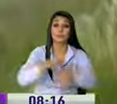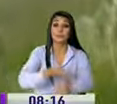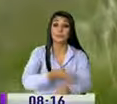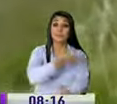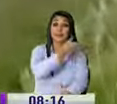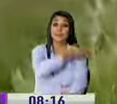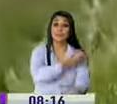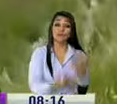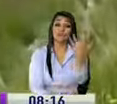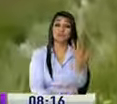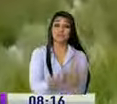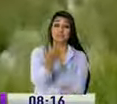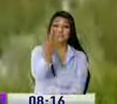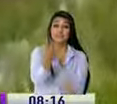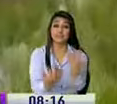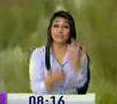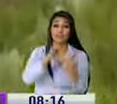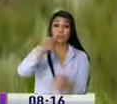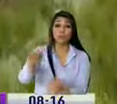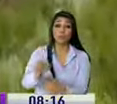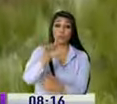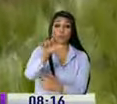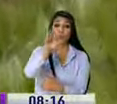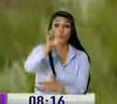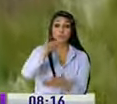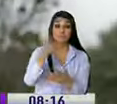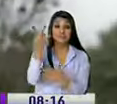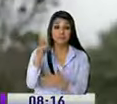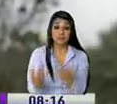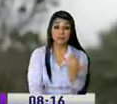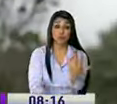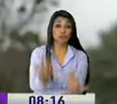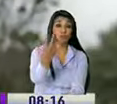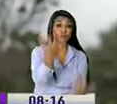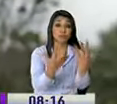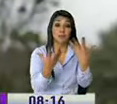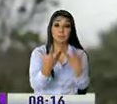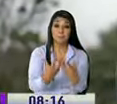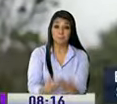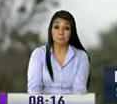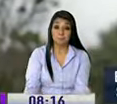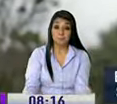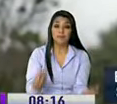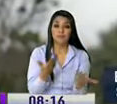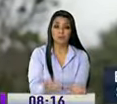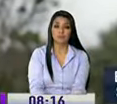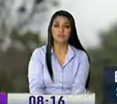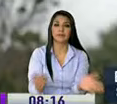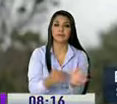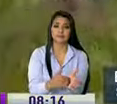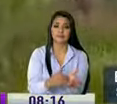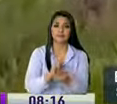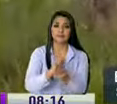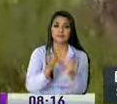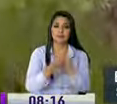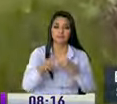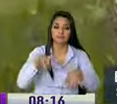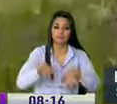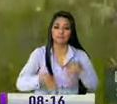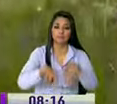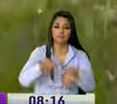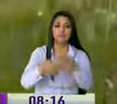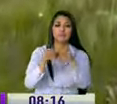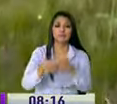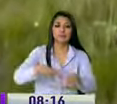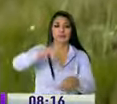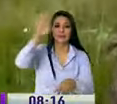por incendios registrados en julio del 2017. Esto, por supuesto, afecta gravemente al páramo. La jornada